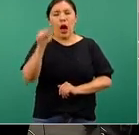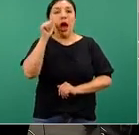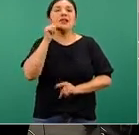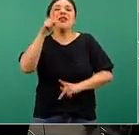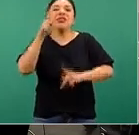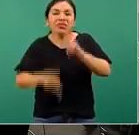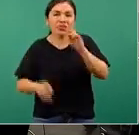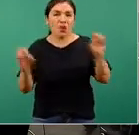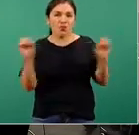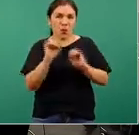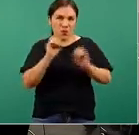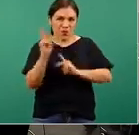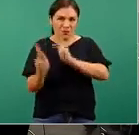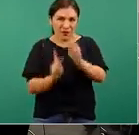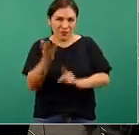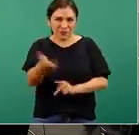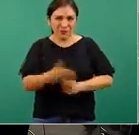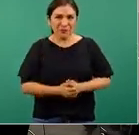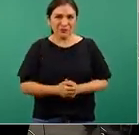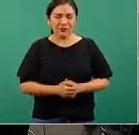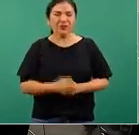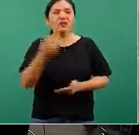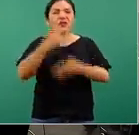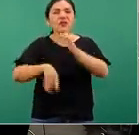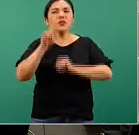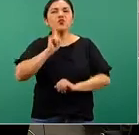la palabra a Andrea